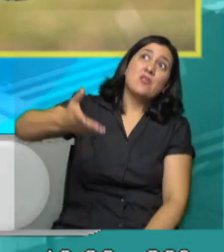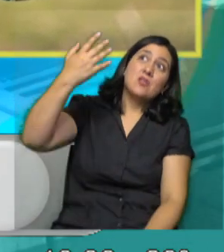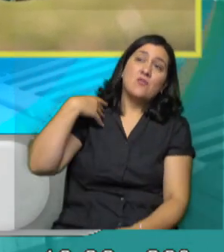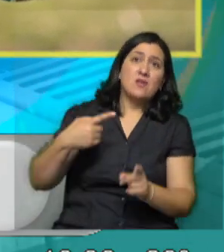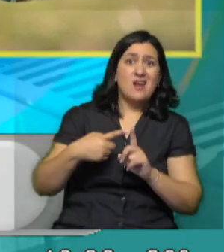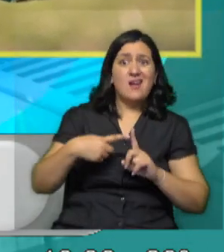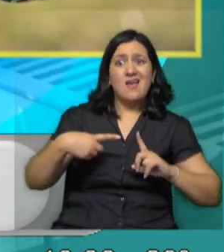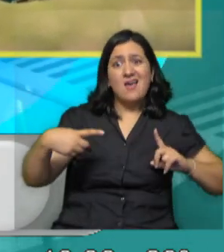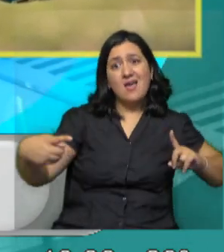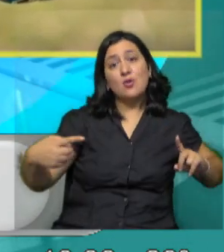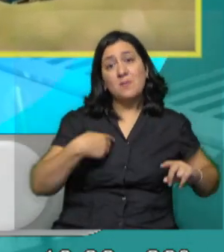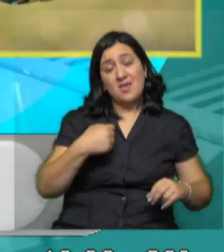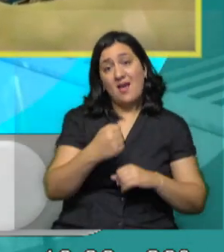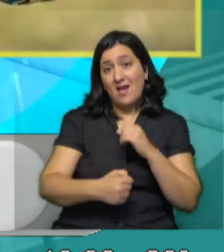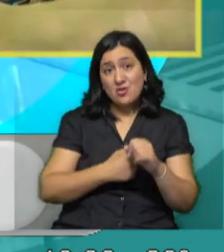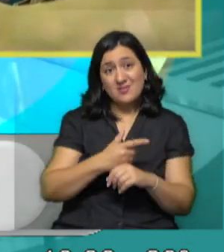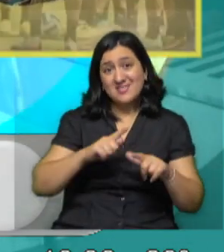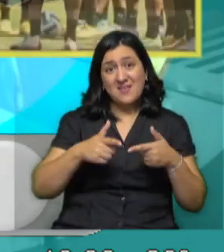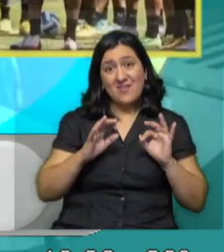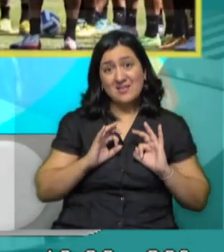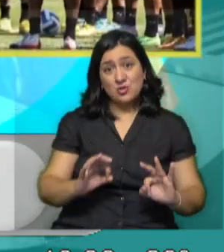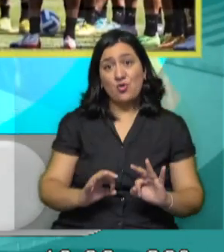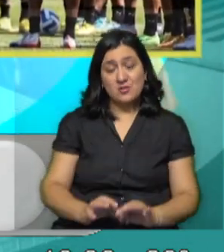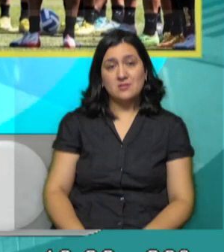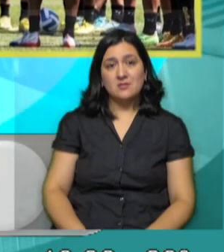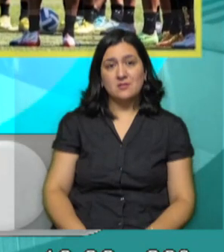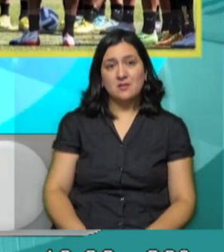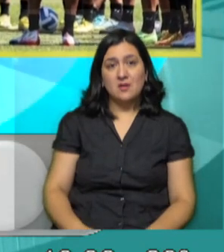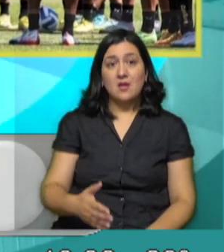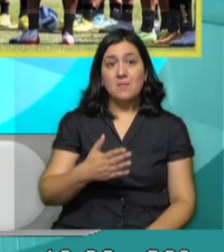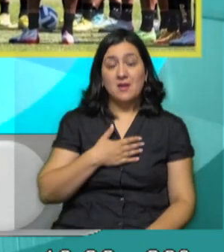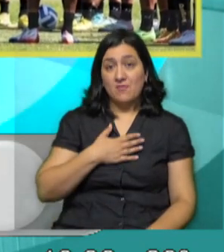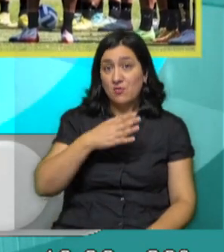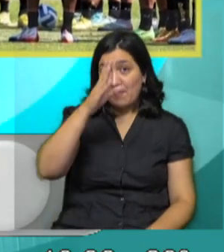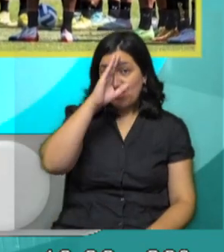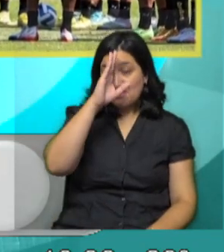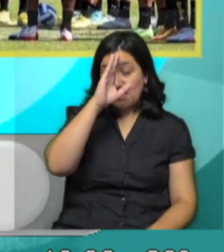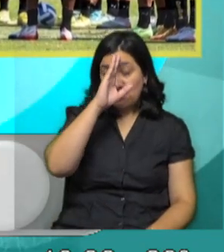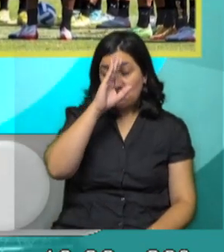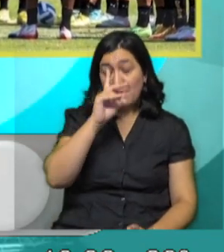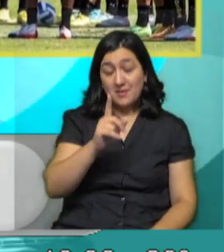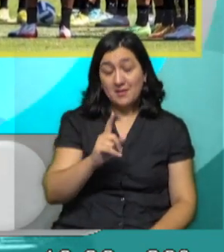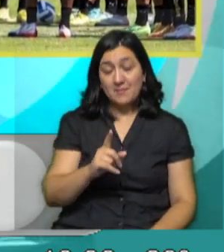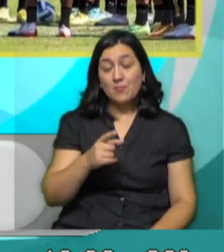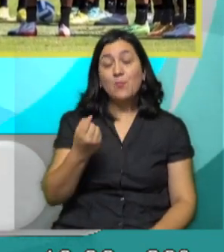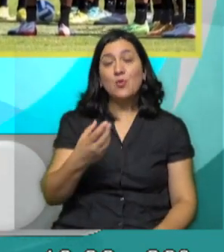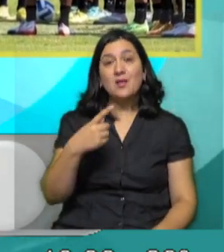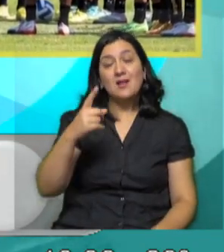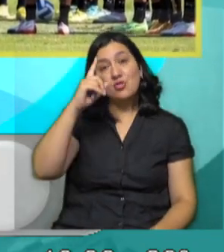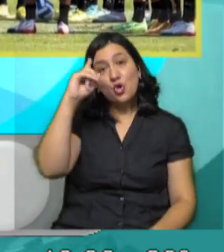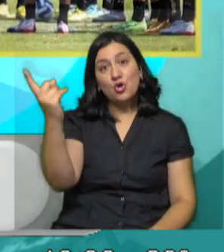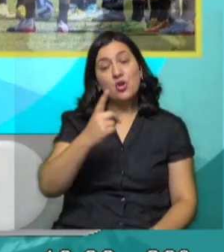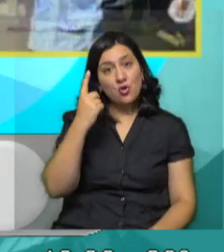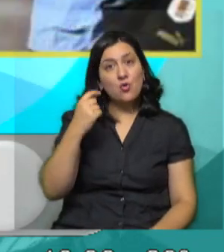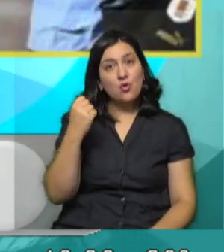larguísimo mi año, digamos, y muy intenso. Y para mí fue un aprendizaje para todo lo que vino a la selección, porque el torneo es tan intenso